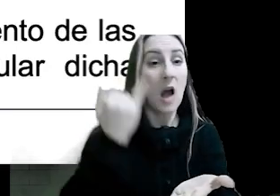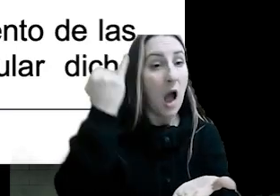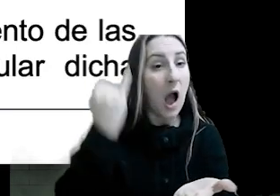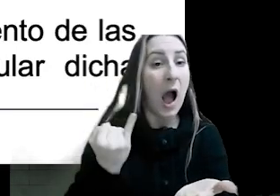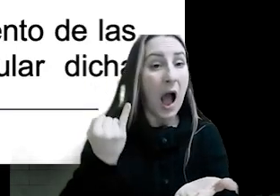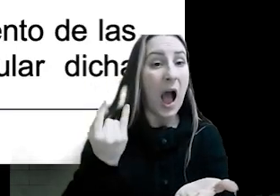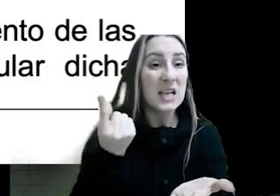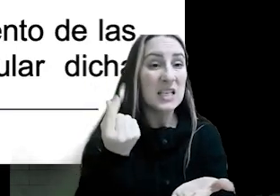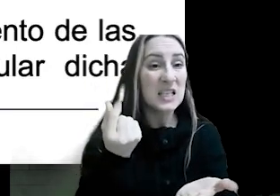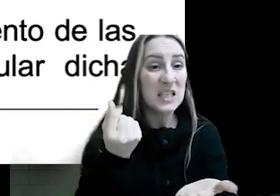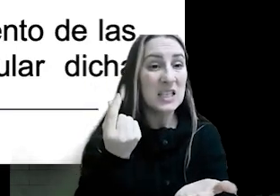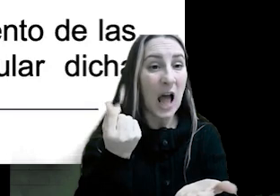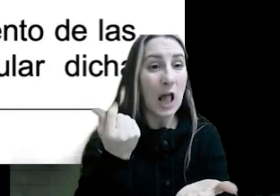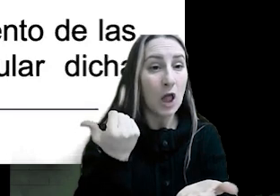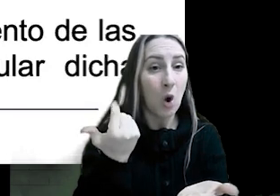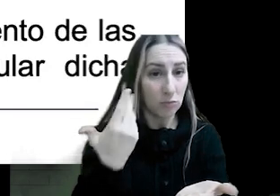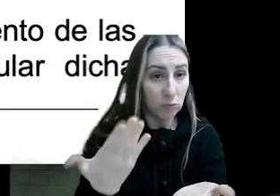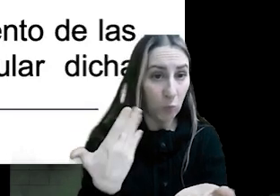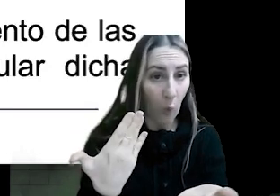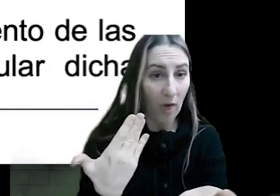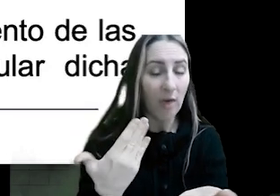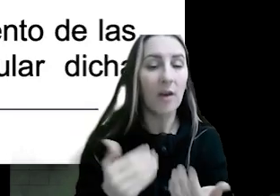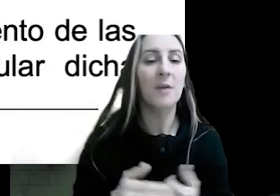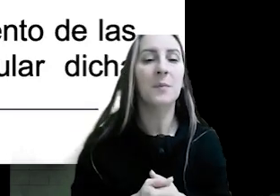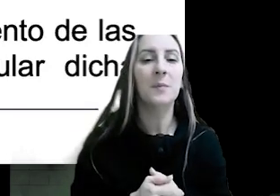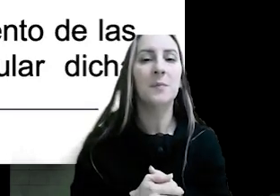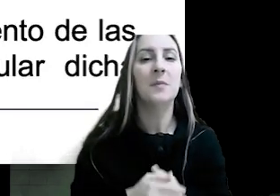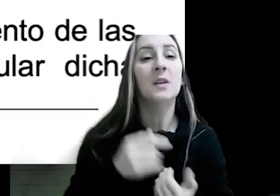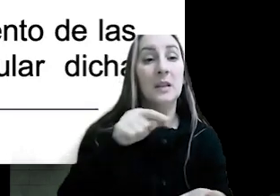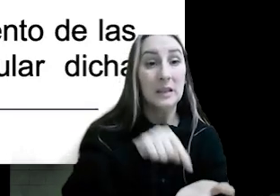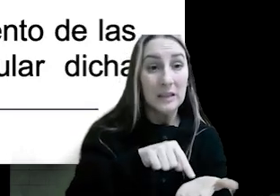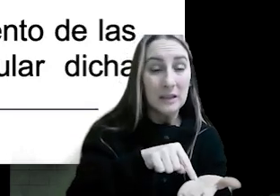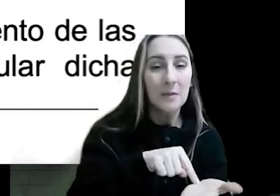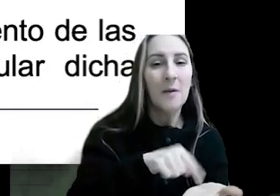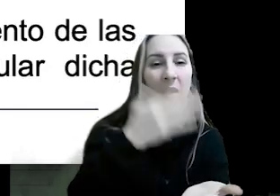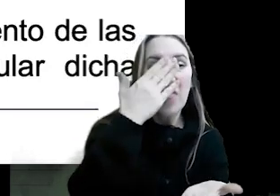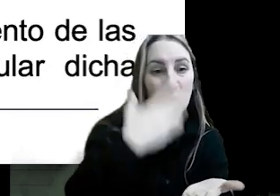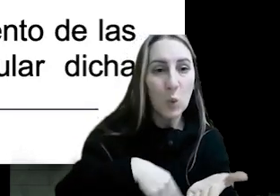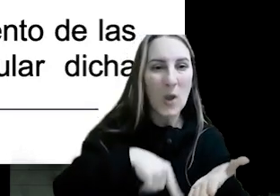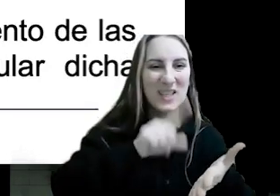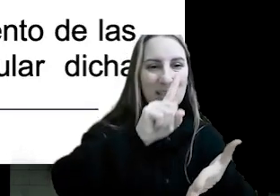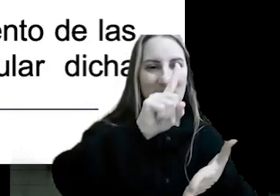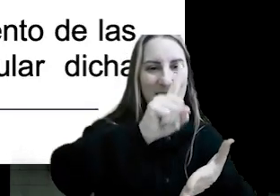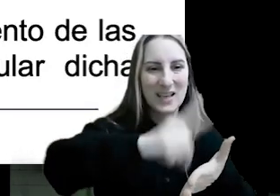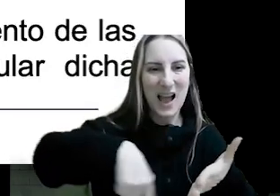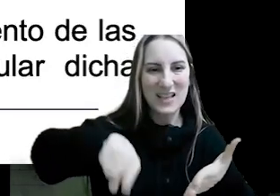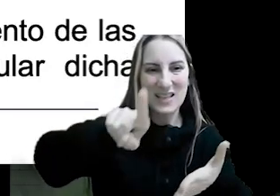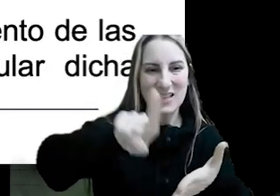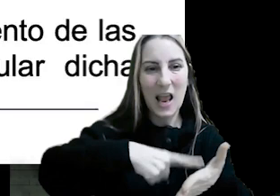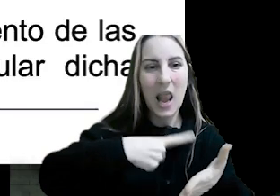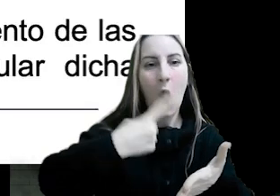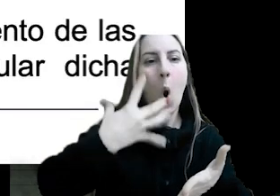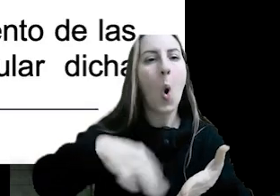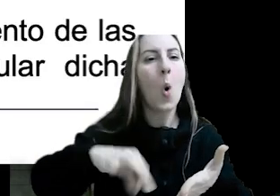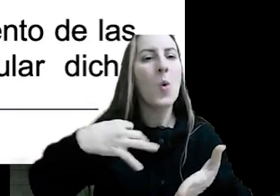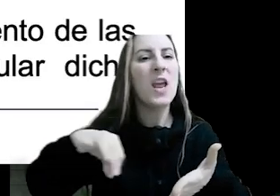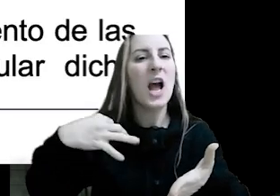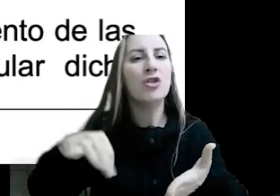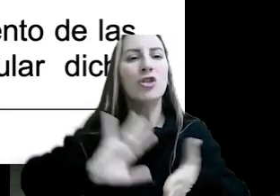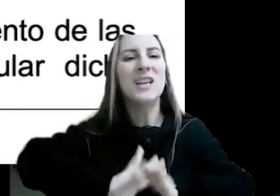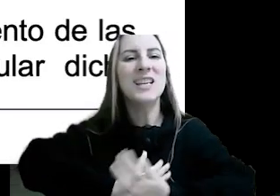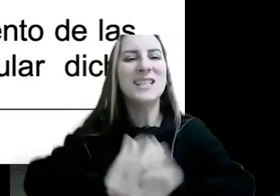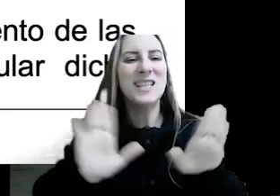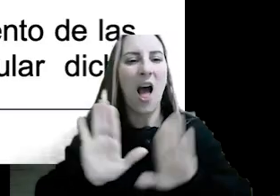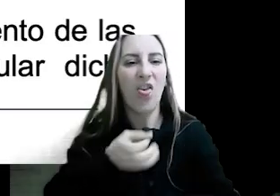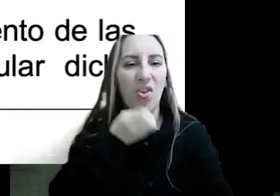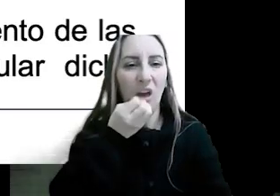saldo de libre disponibilidad para después cancelar obligaciones declaradas.